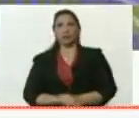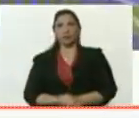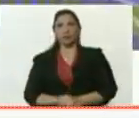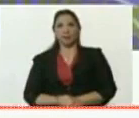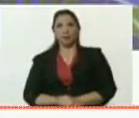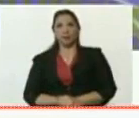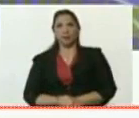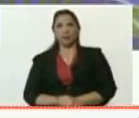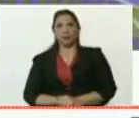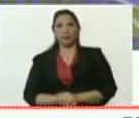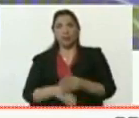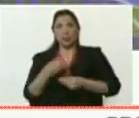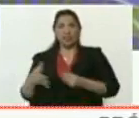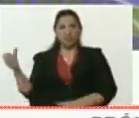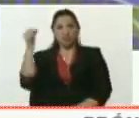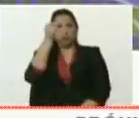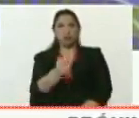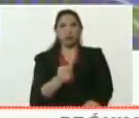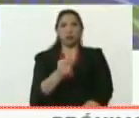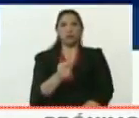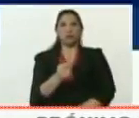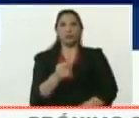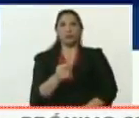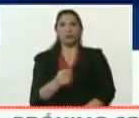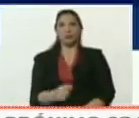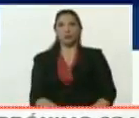e instauraron,